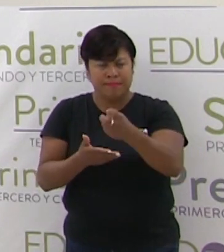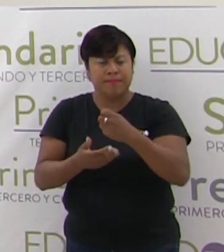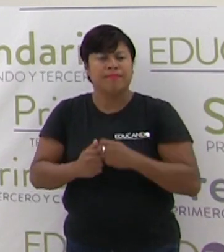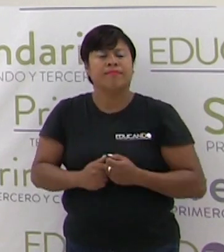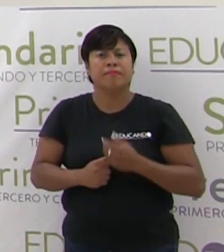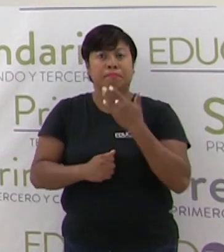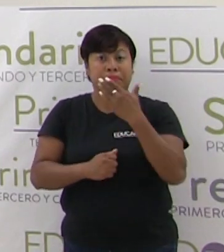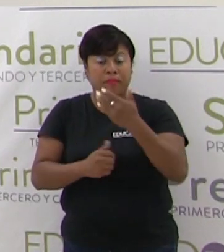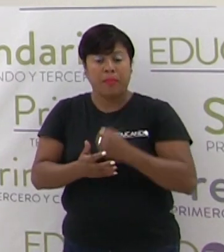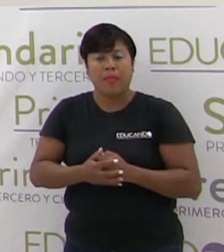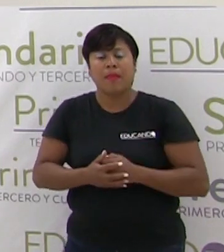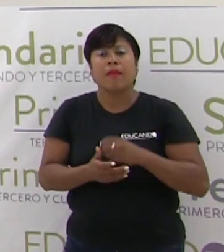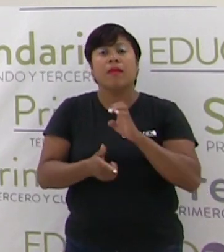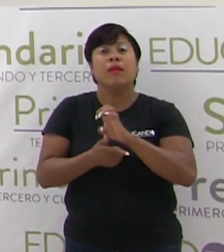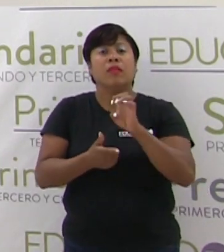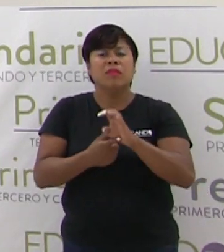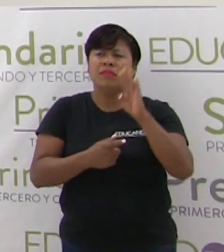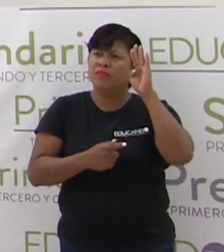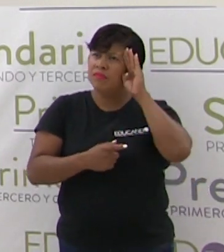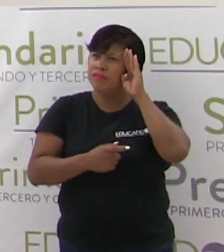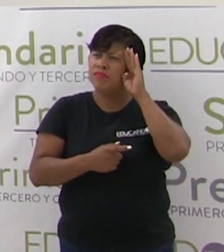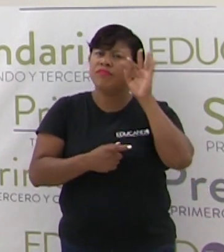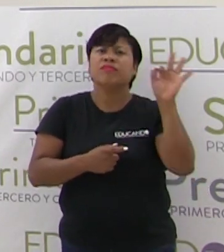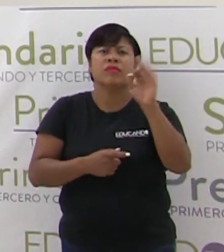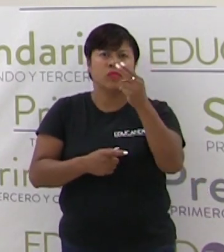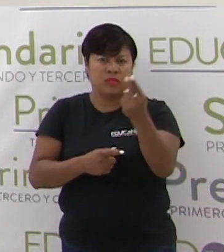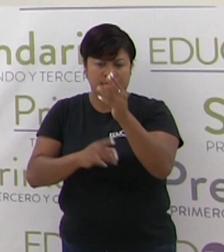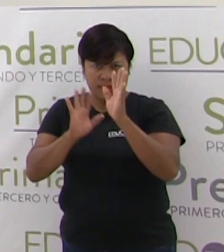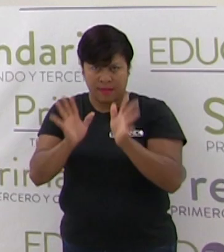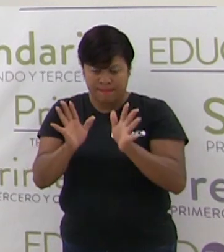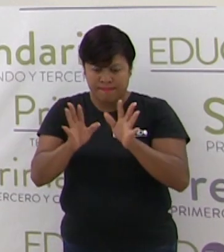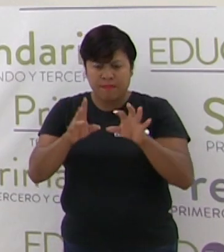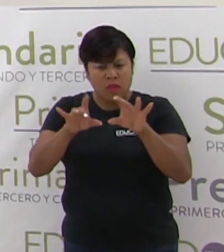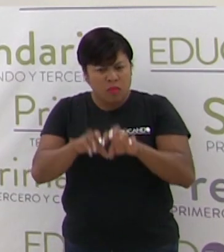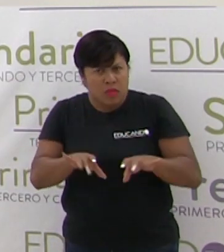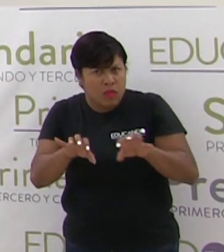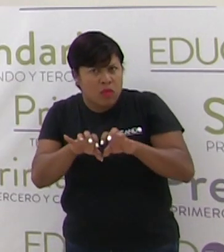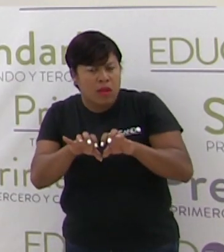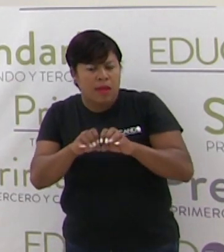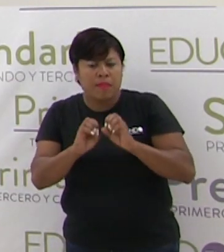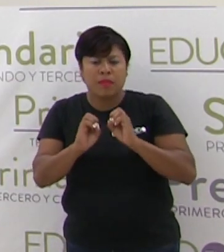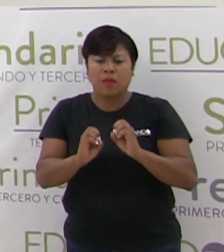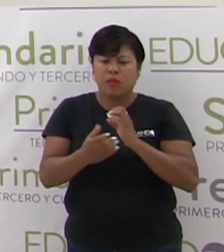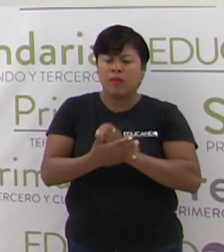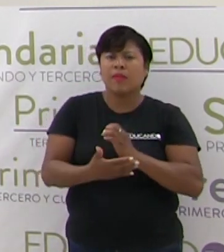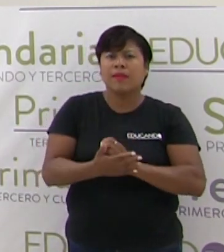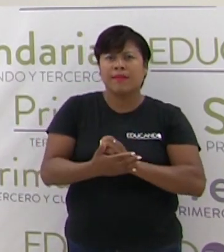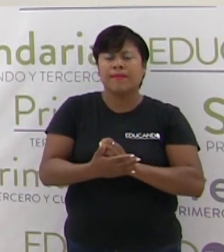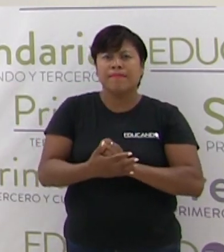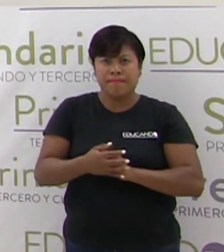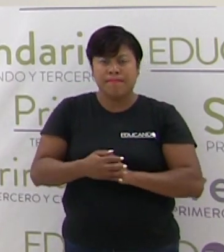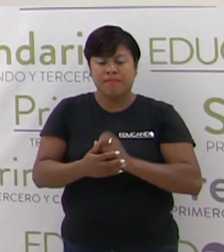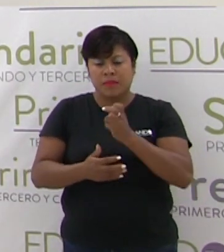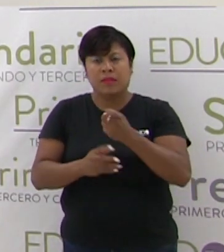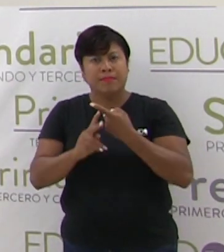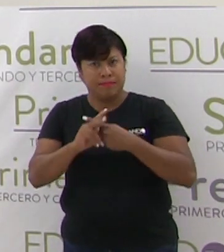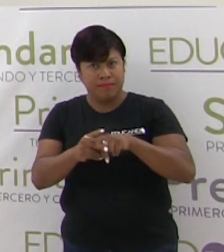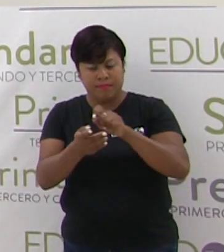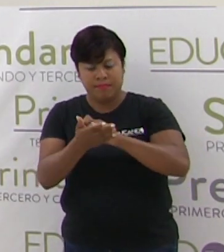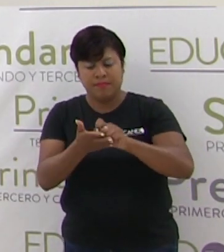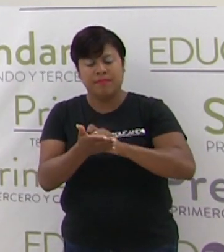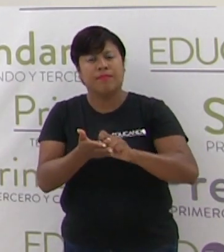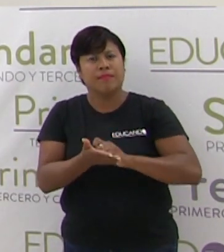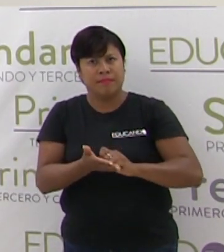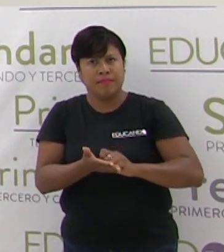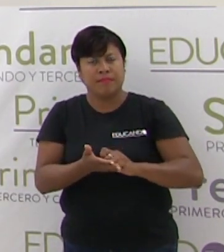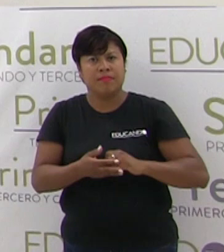Bien, entonces supongamos que ustedes ya están enfrente de la computadora, enfrente del cuaderno y ya van a escribir.